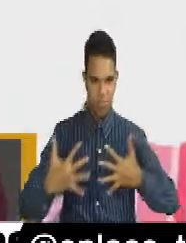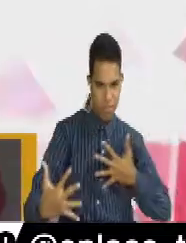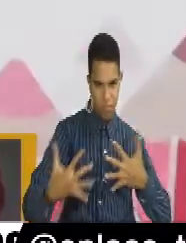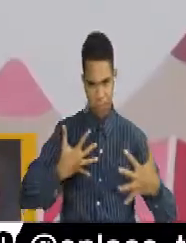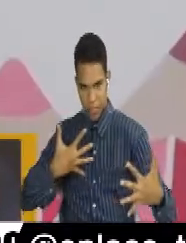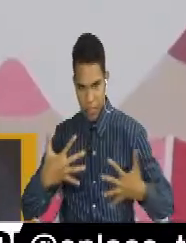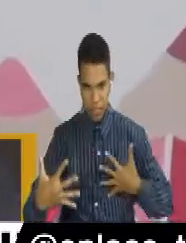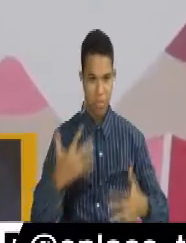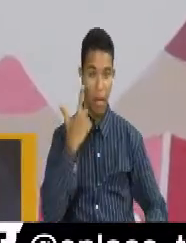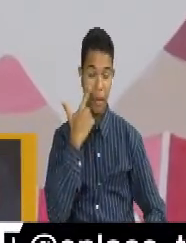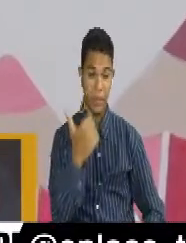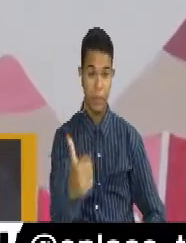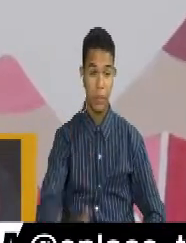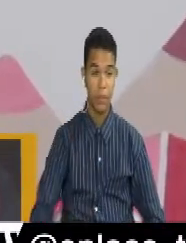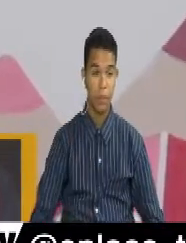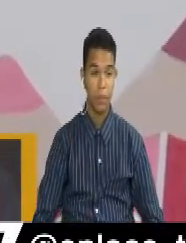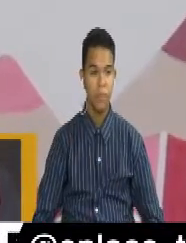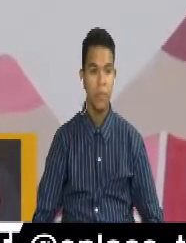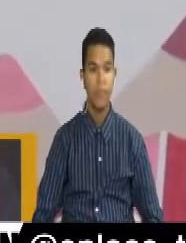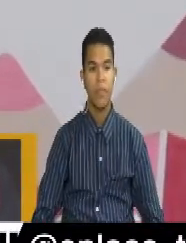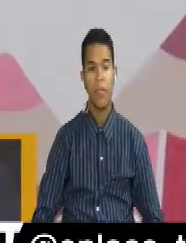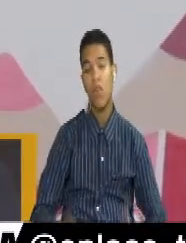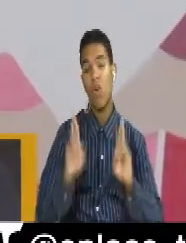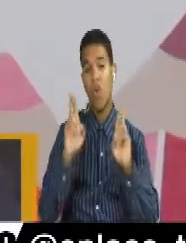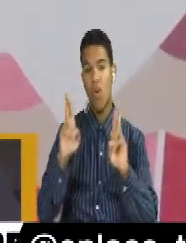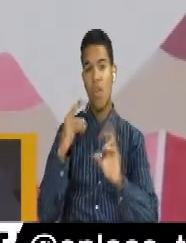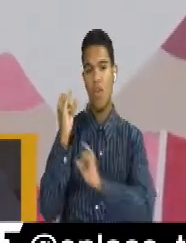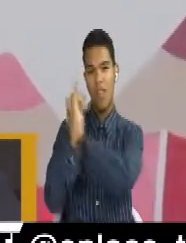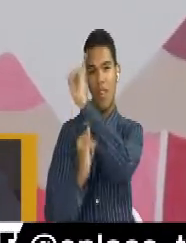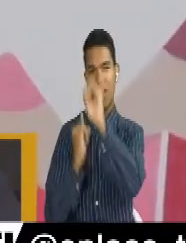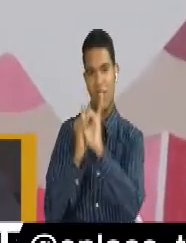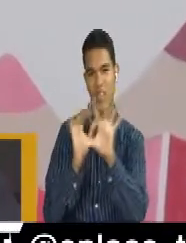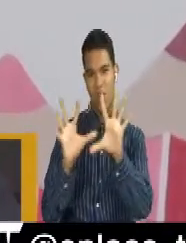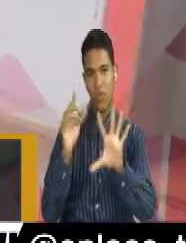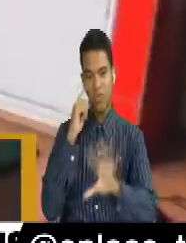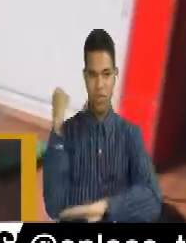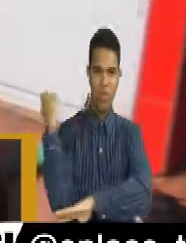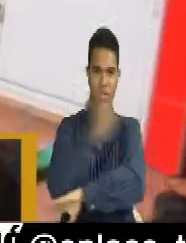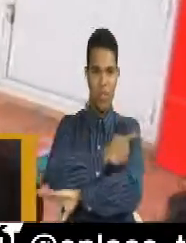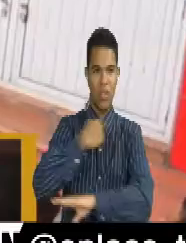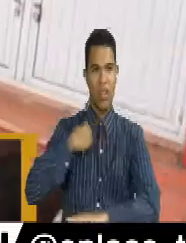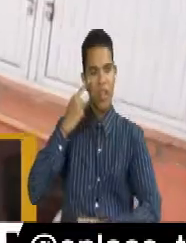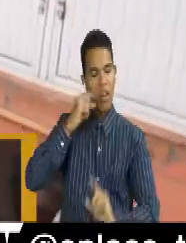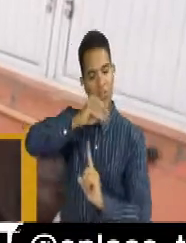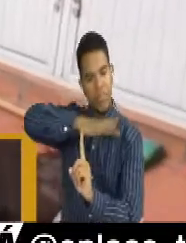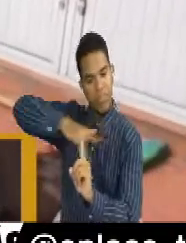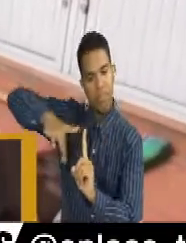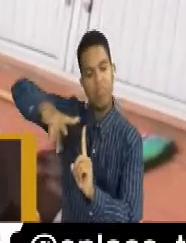Rufino. La idea es que en el Día Mundial del Medio Ambiente generemos